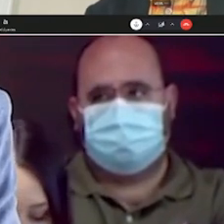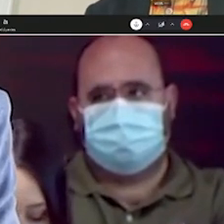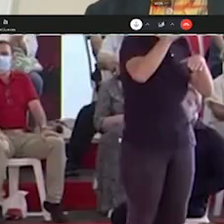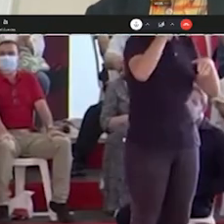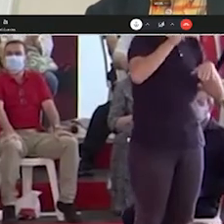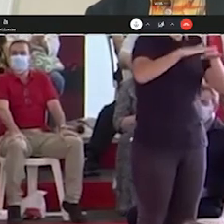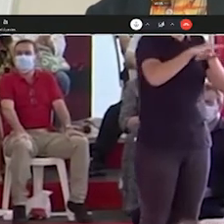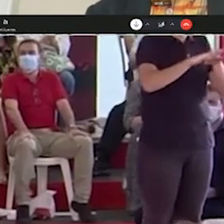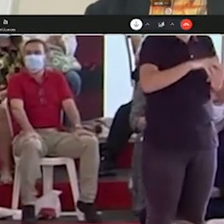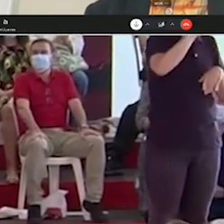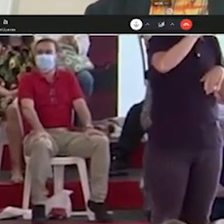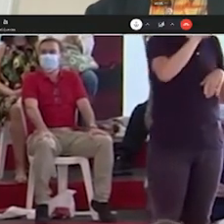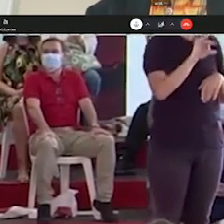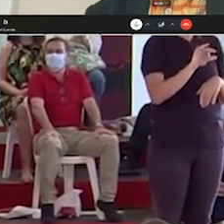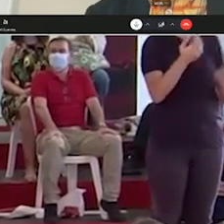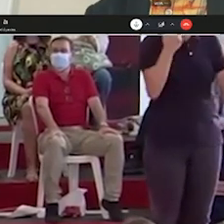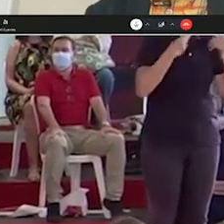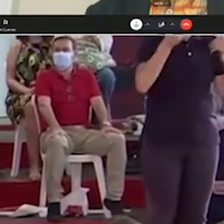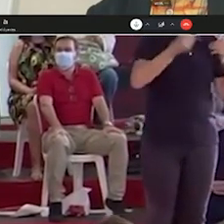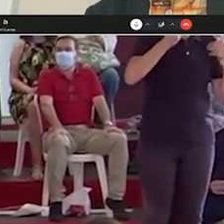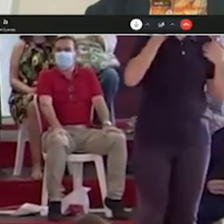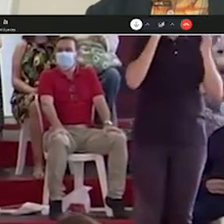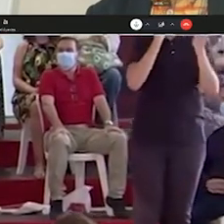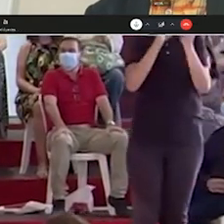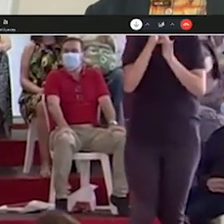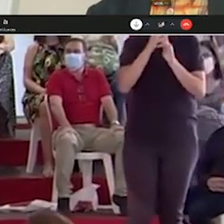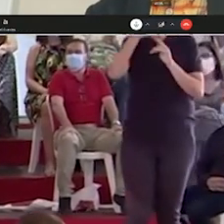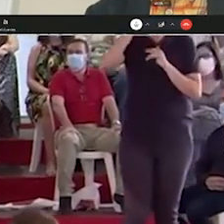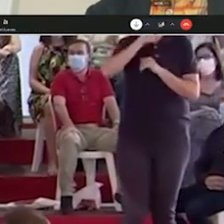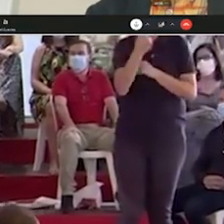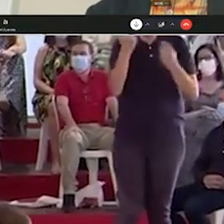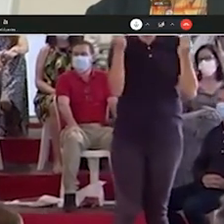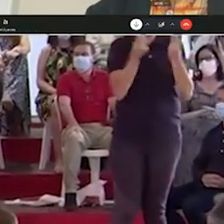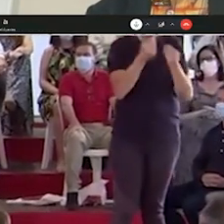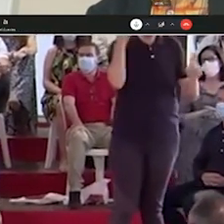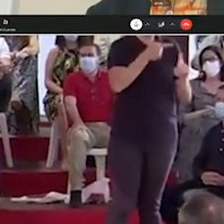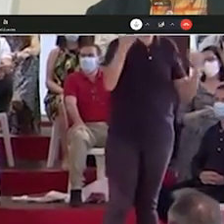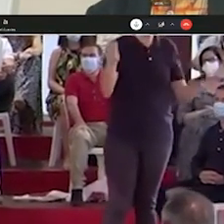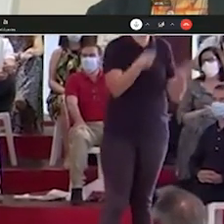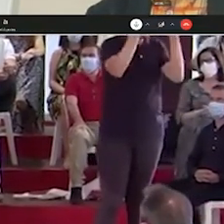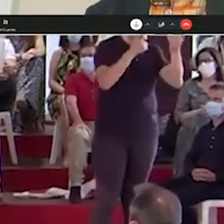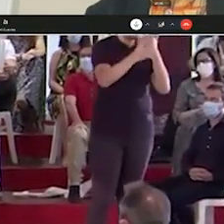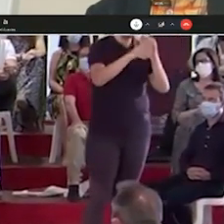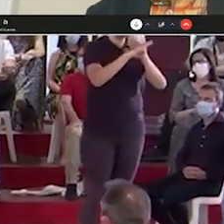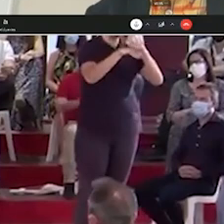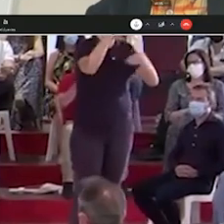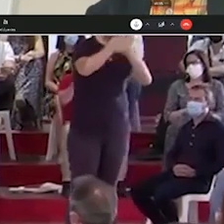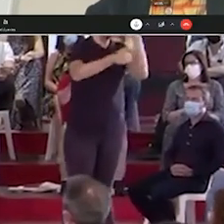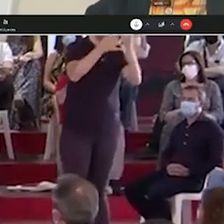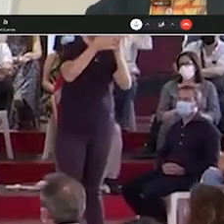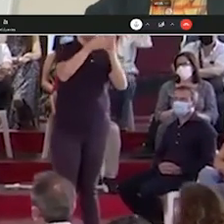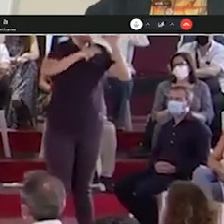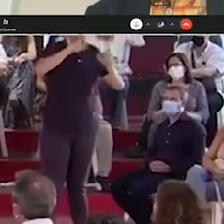ido directamente a creerse la musiquita que les llegaba, ¿no? Esto me parece lamentable. Y, por cierto, que tampoco hemos